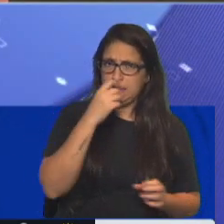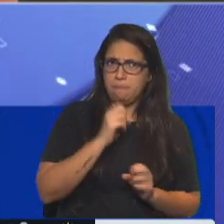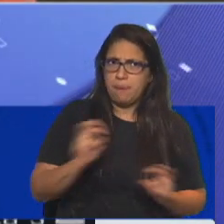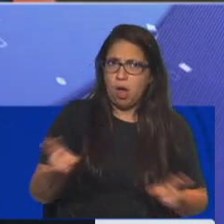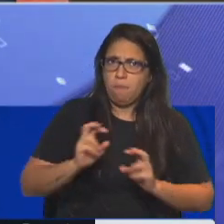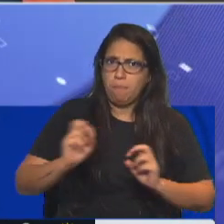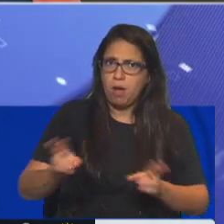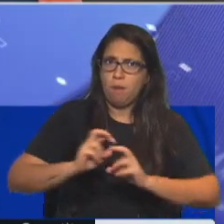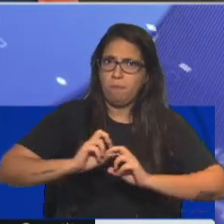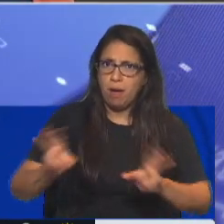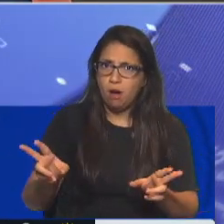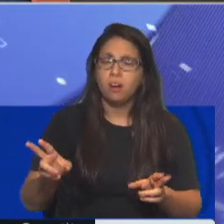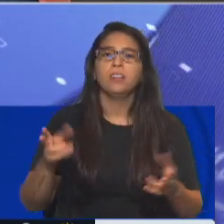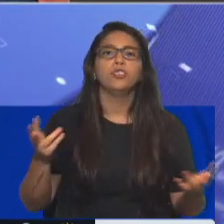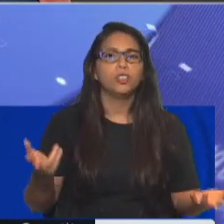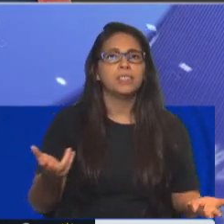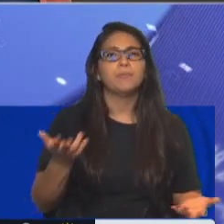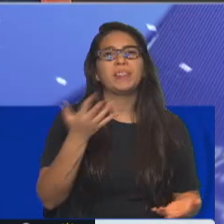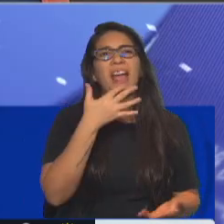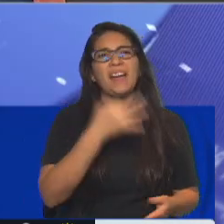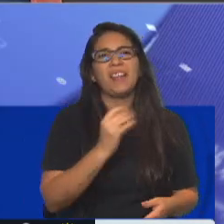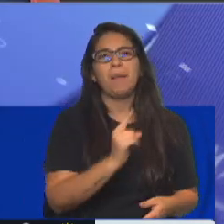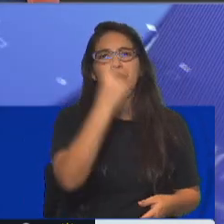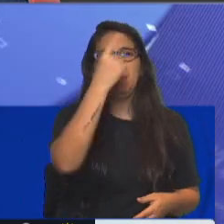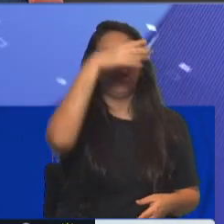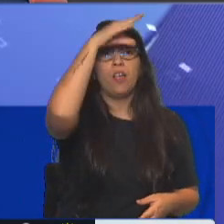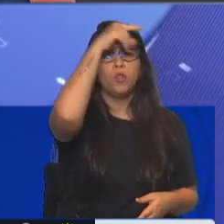lo contrario, diríamos que sí, es cierto que por primera vez